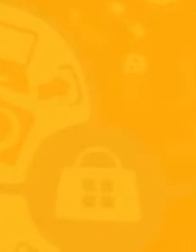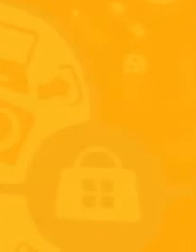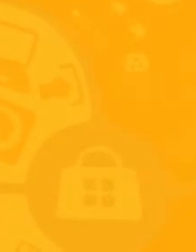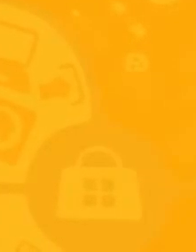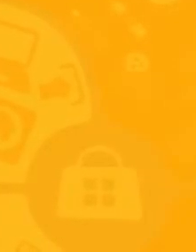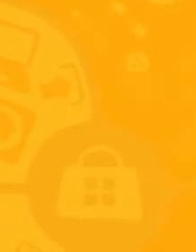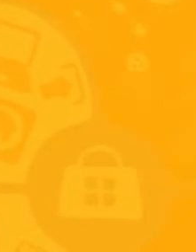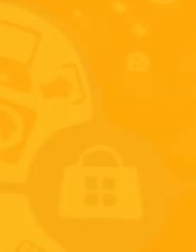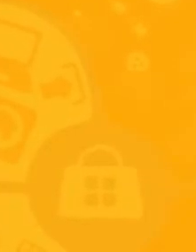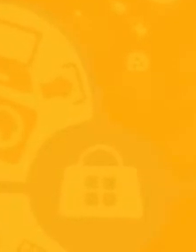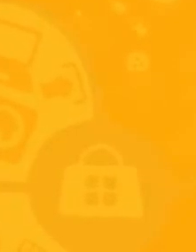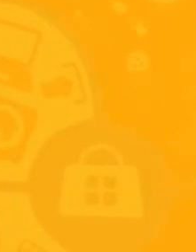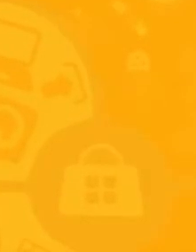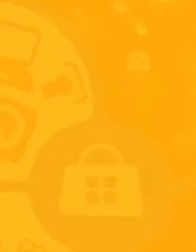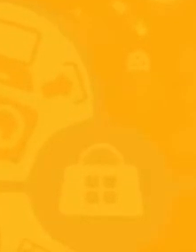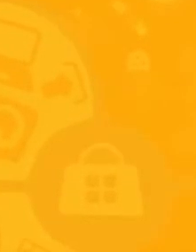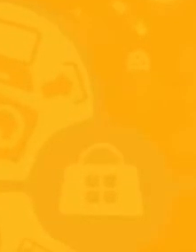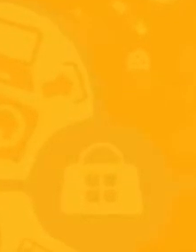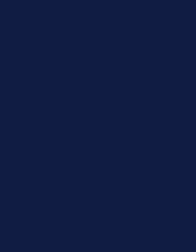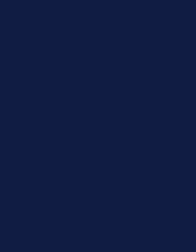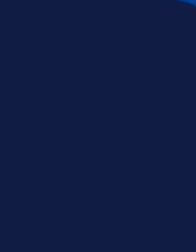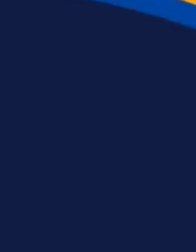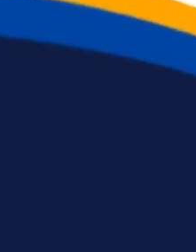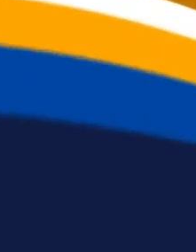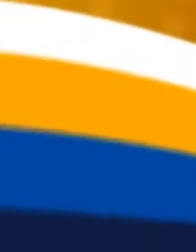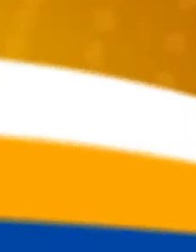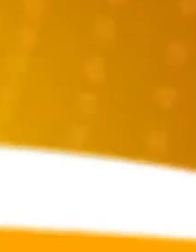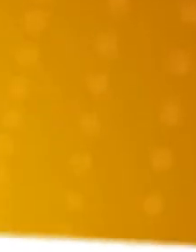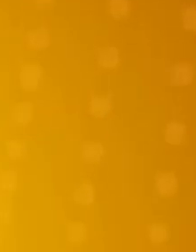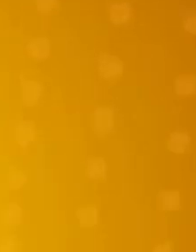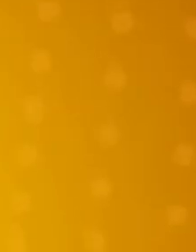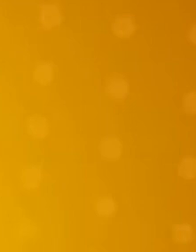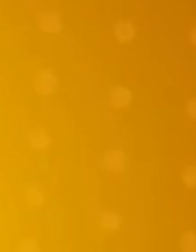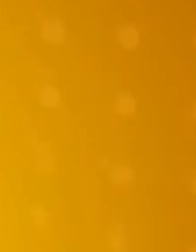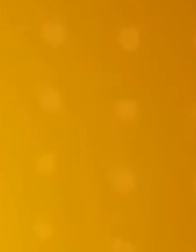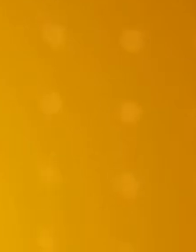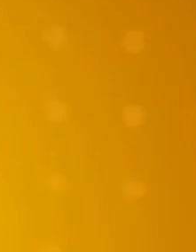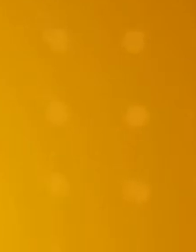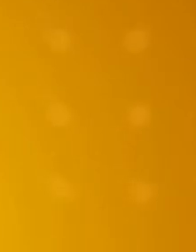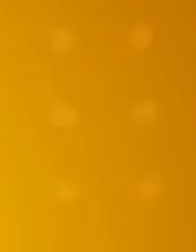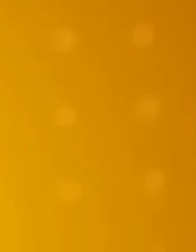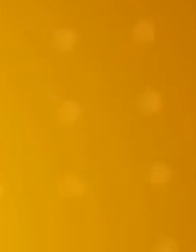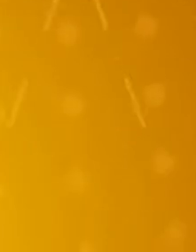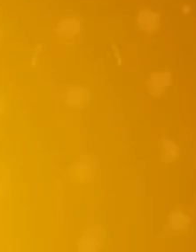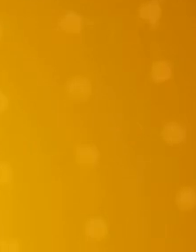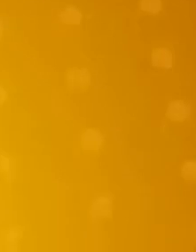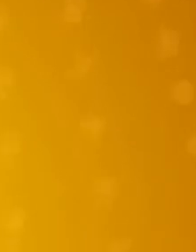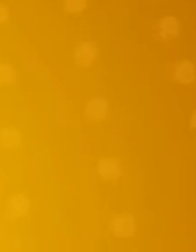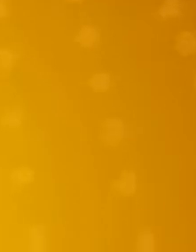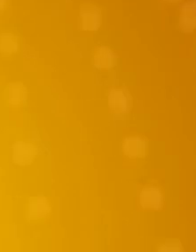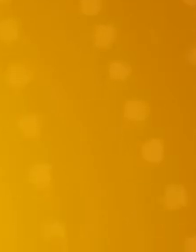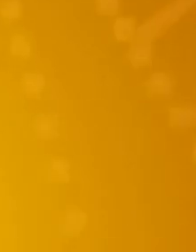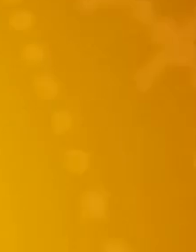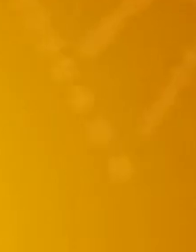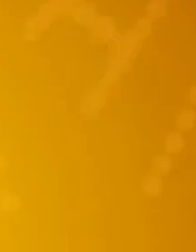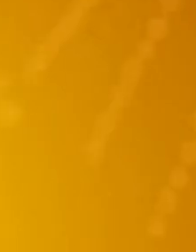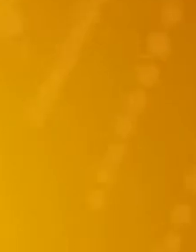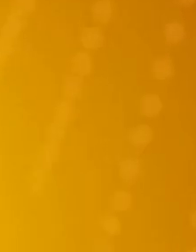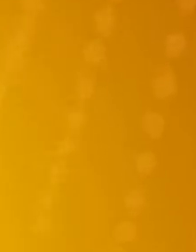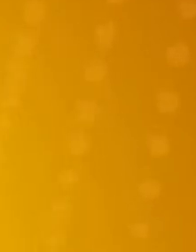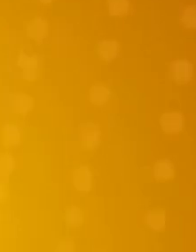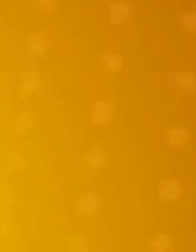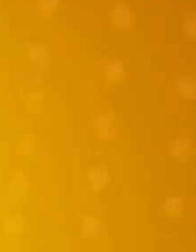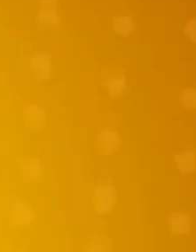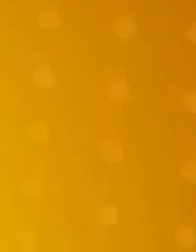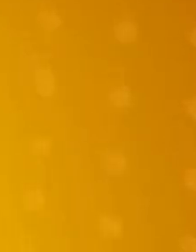encuentres todo lo que buscas. Hola, ver Enlace Televisión desde su celular ahora es más sencillo. Lo primero que